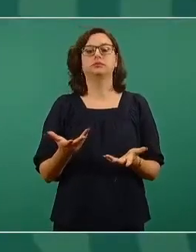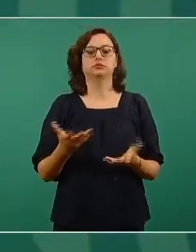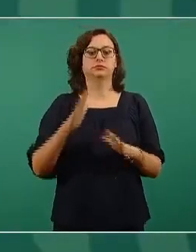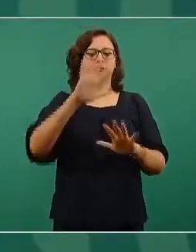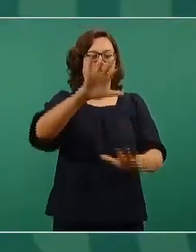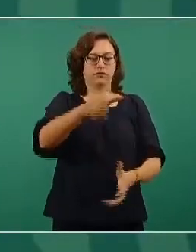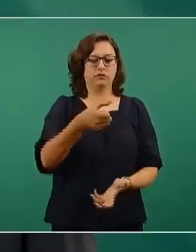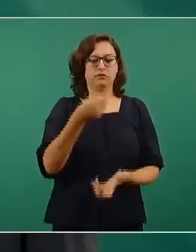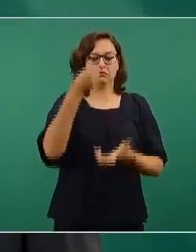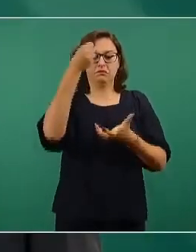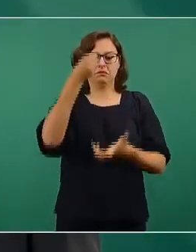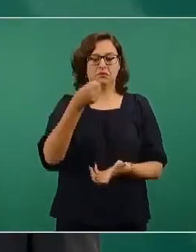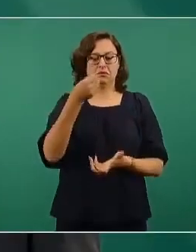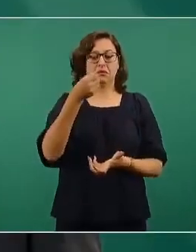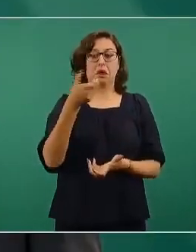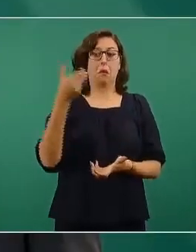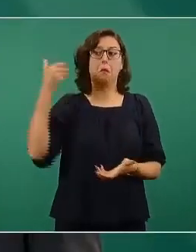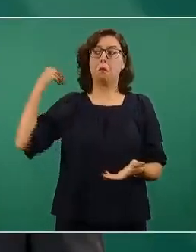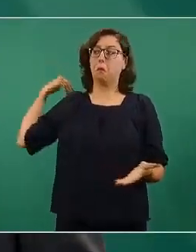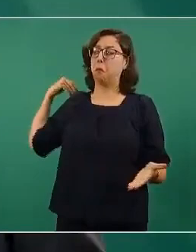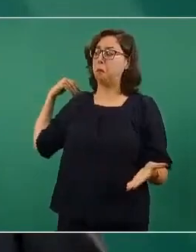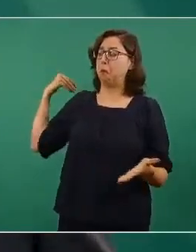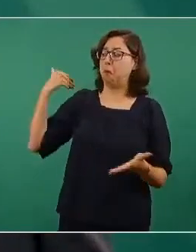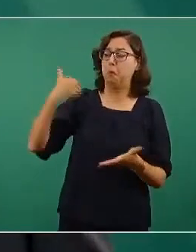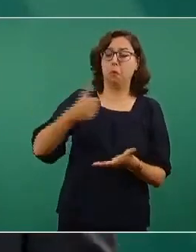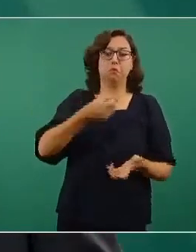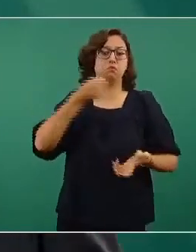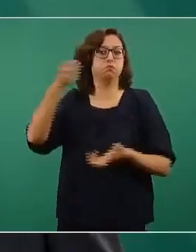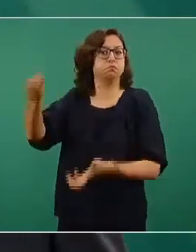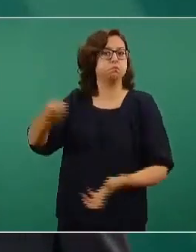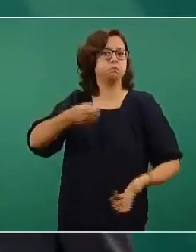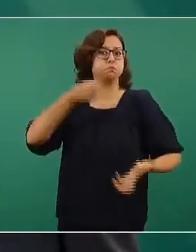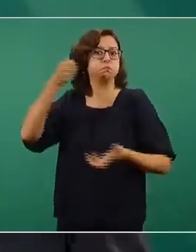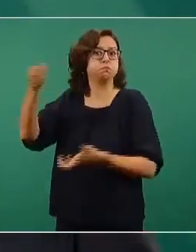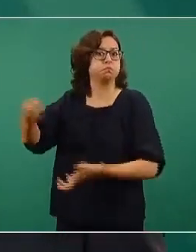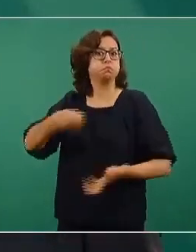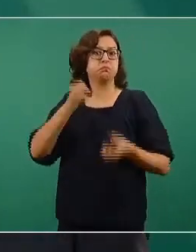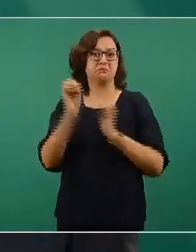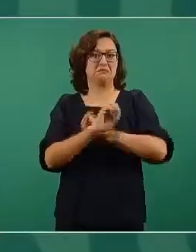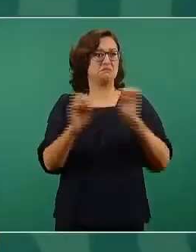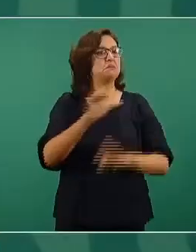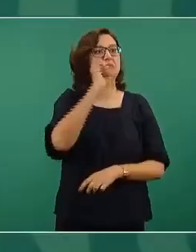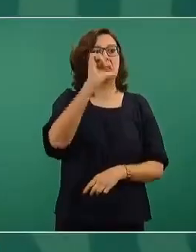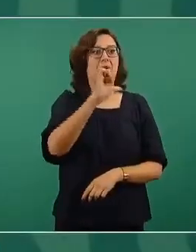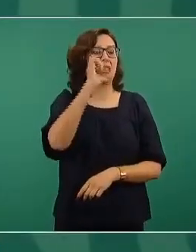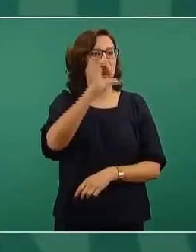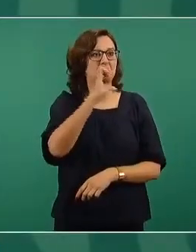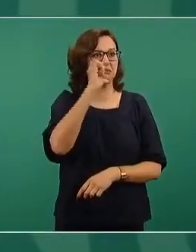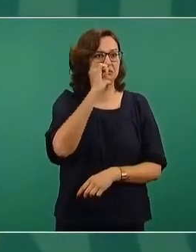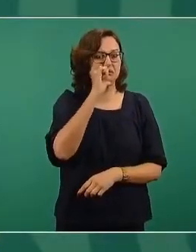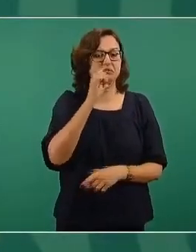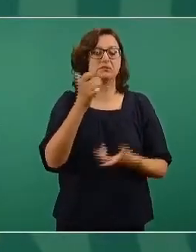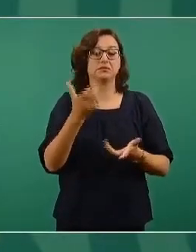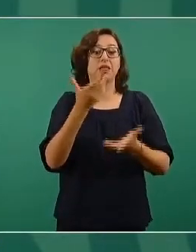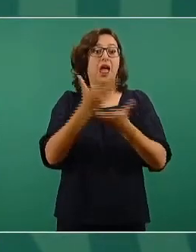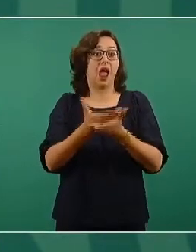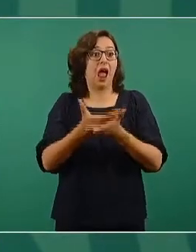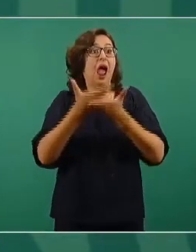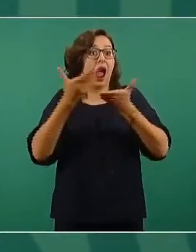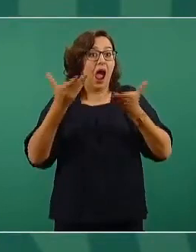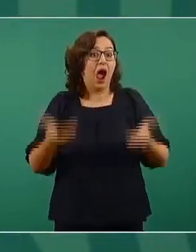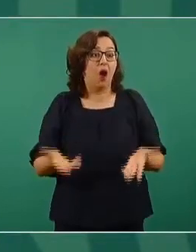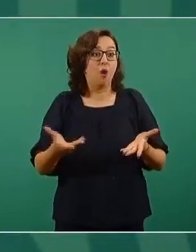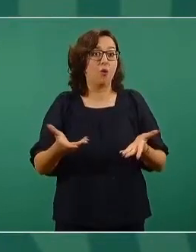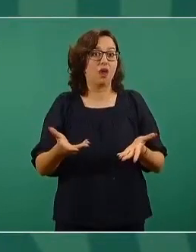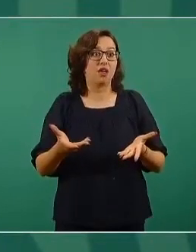lo que no recibía, pues no le queda la menor duda de que eran unos